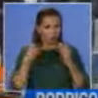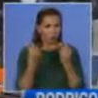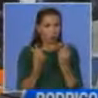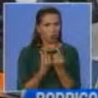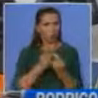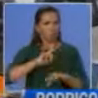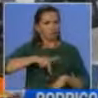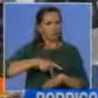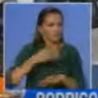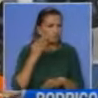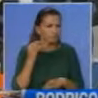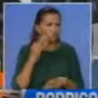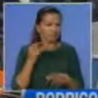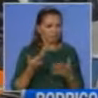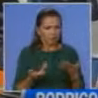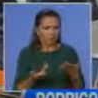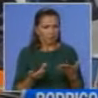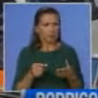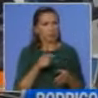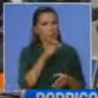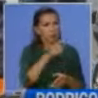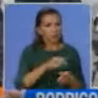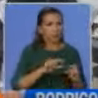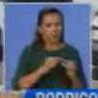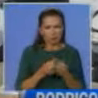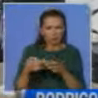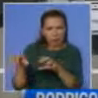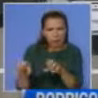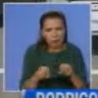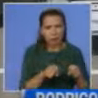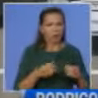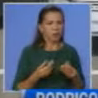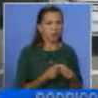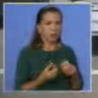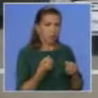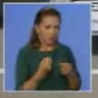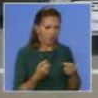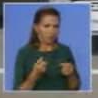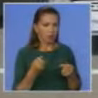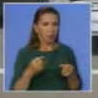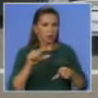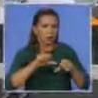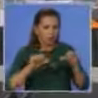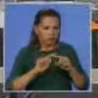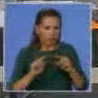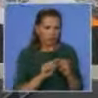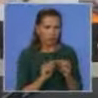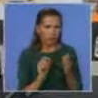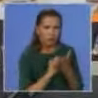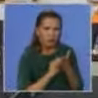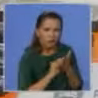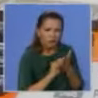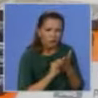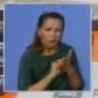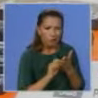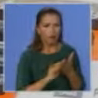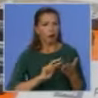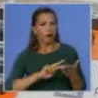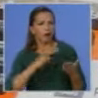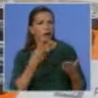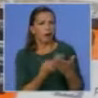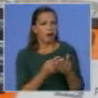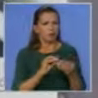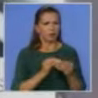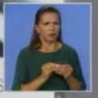Acá ellos hacen el revendido químico para alterar un vehículo, darle otra identidad. Además, aseguran que con estos